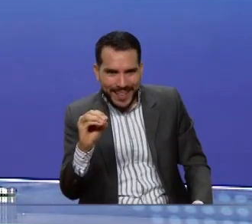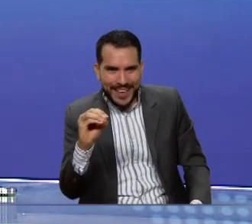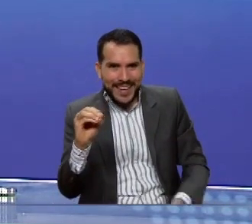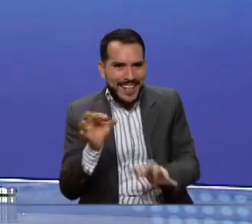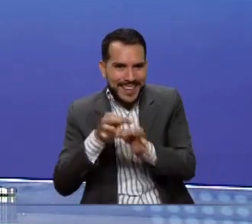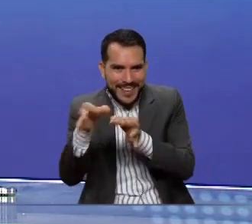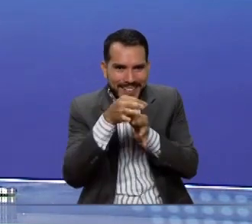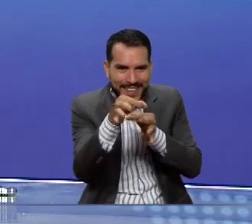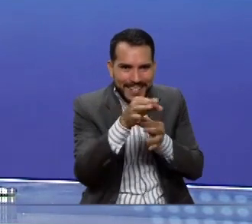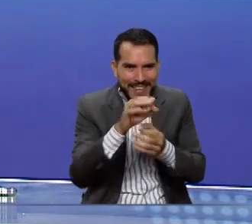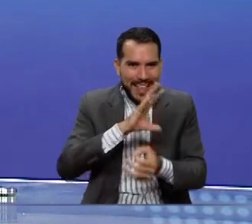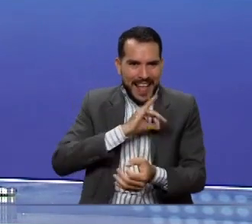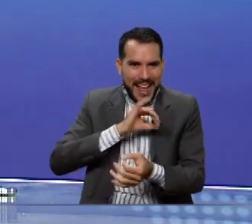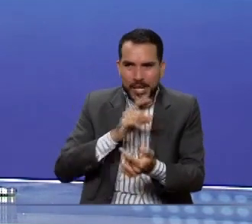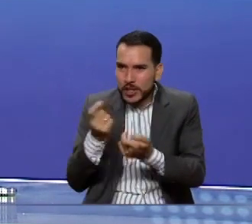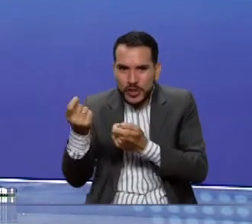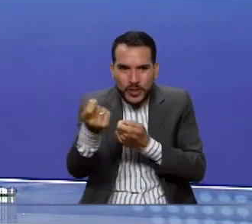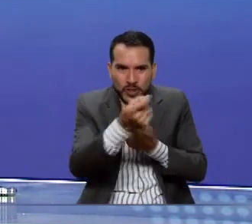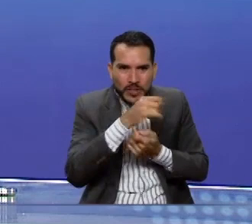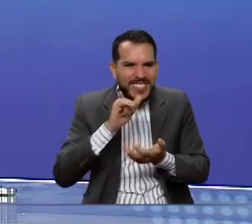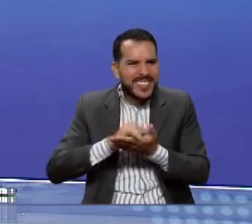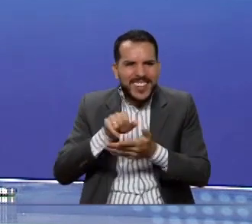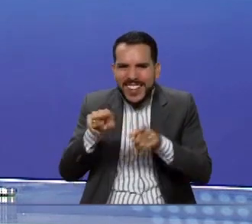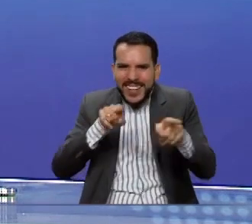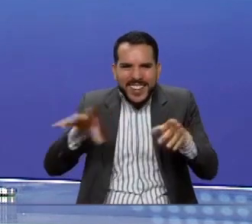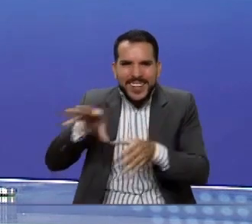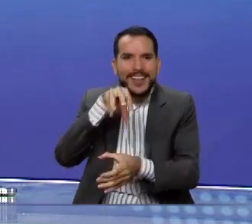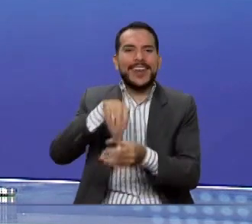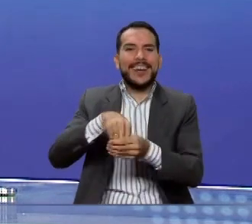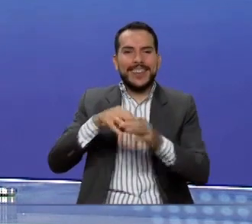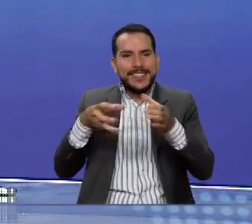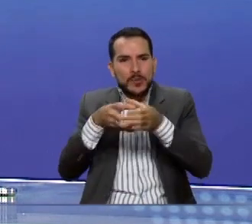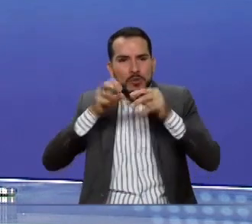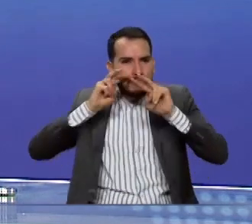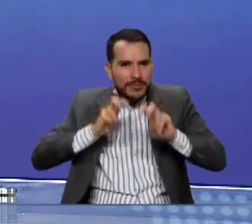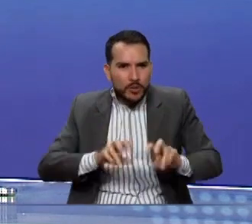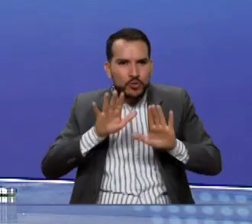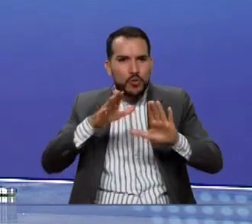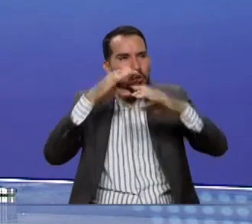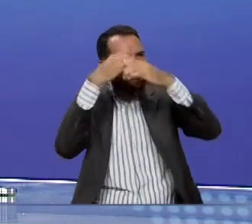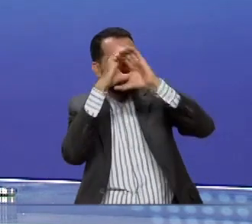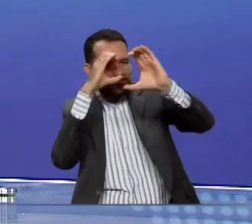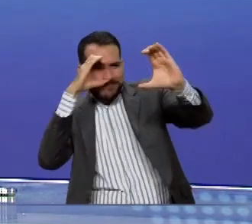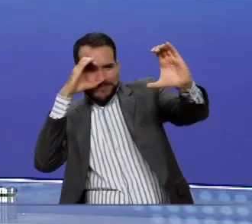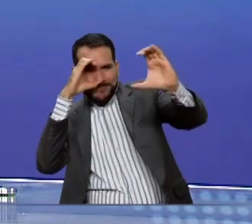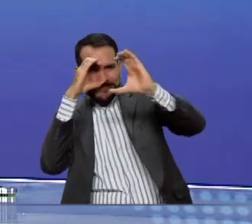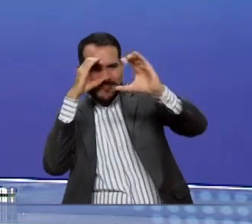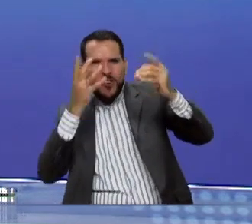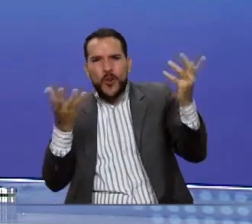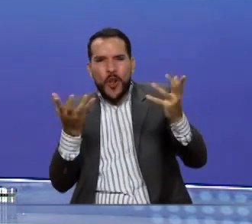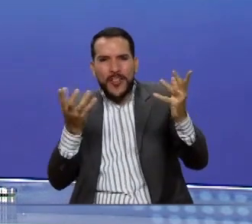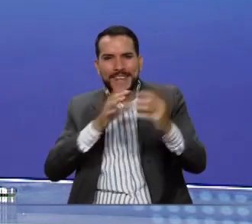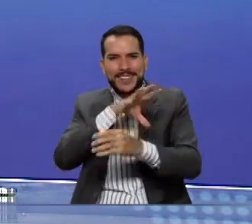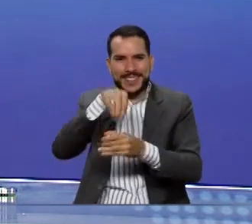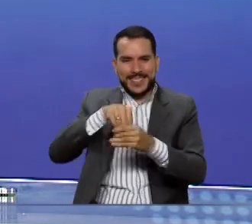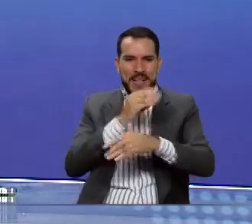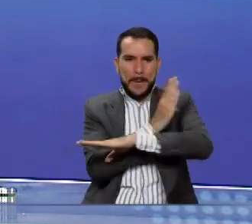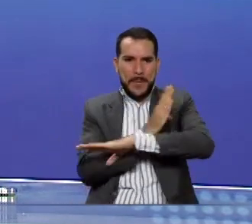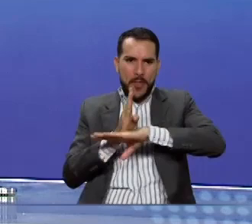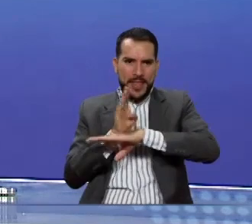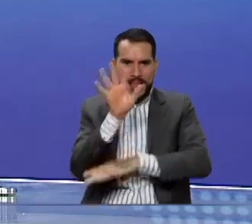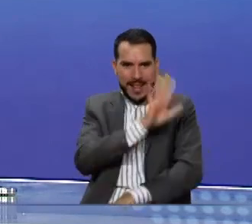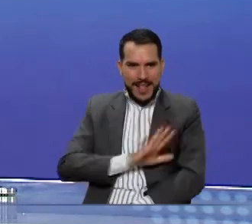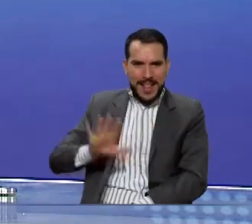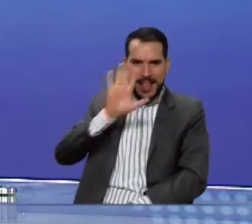semillero de astronomía creado por el observatorio astronómico del Valle localizado en la biblioteca departamental para incentivar el